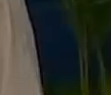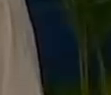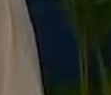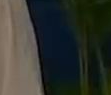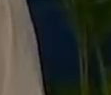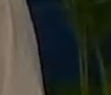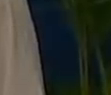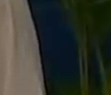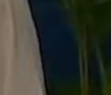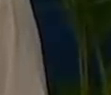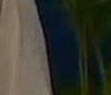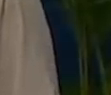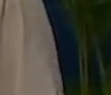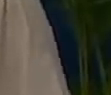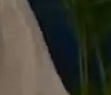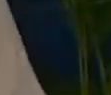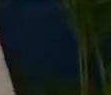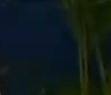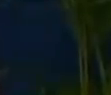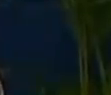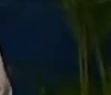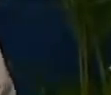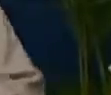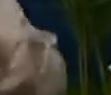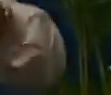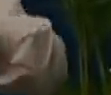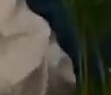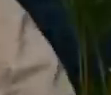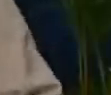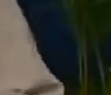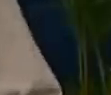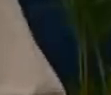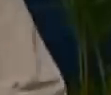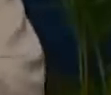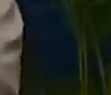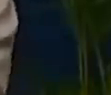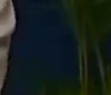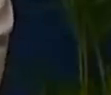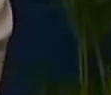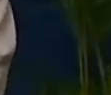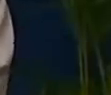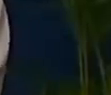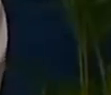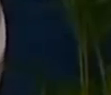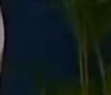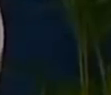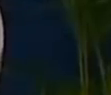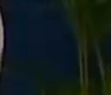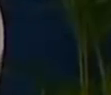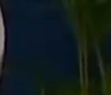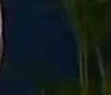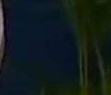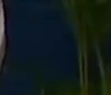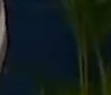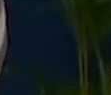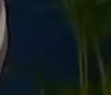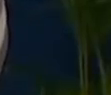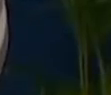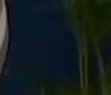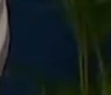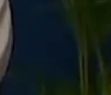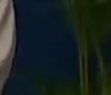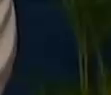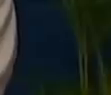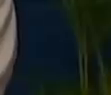a partir del mes de julio, segundo semestre, vamos a acelerar la culminación de vivienda. Se están construyendo